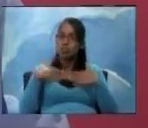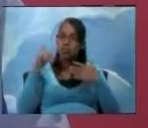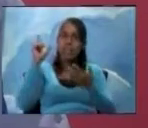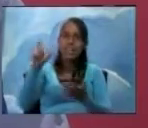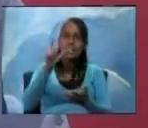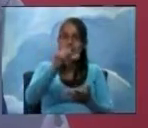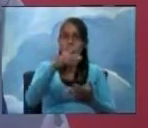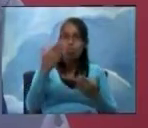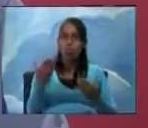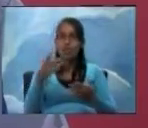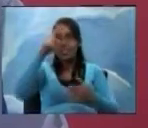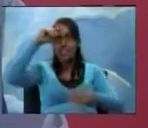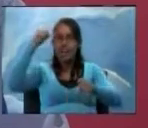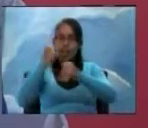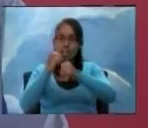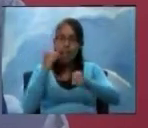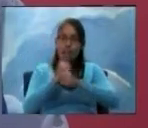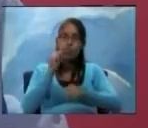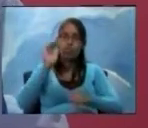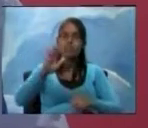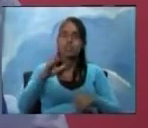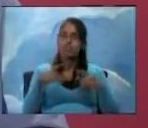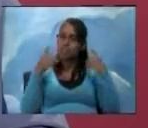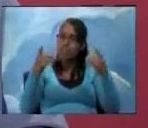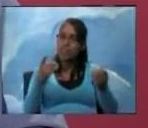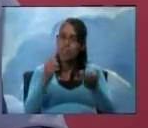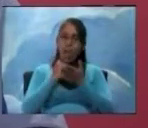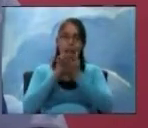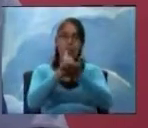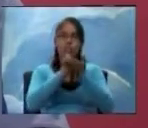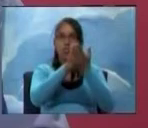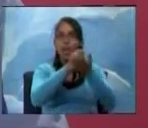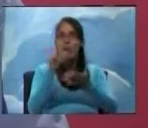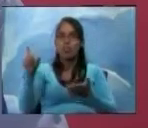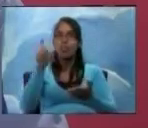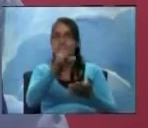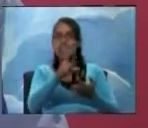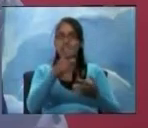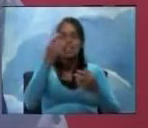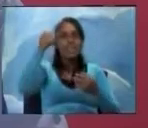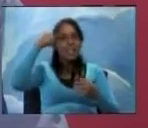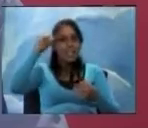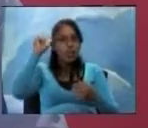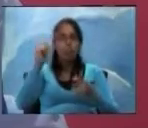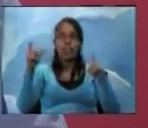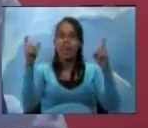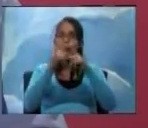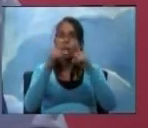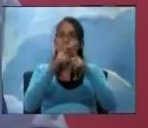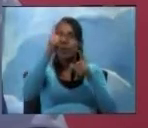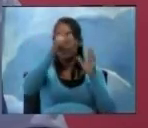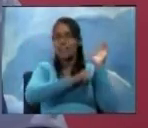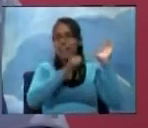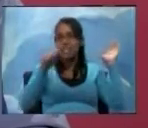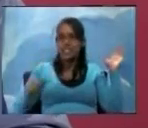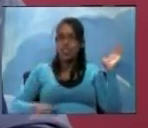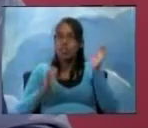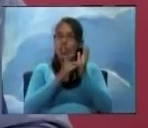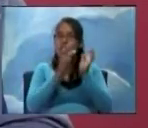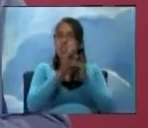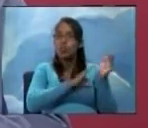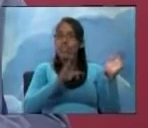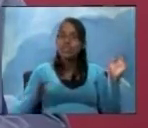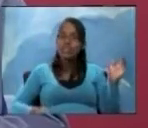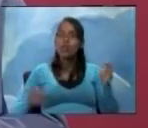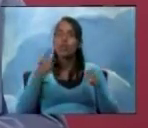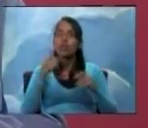enseñado, que trabajando así se debe ayudar a los necesitados y recordar las palabras que el Señor Jesús dijo,